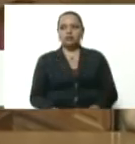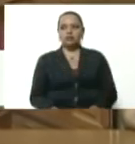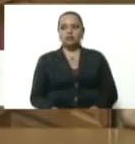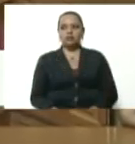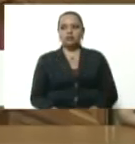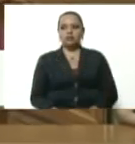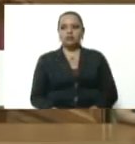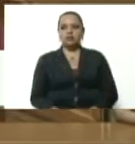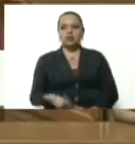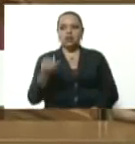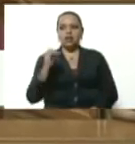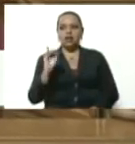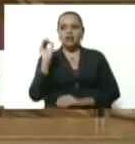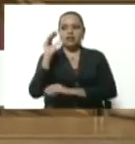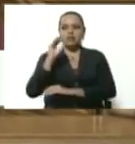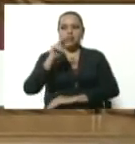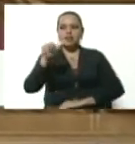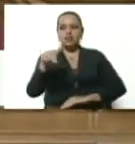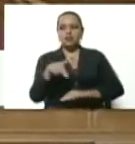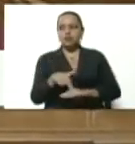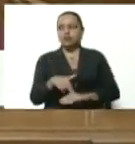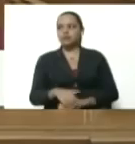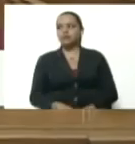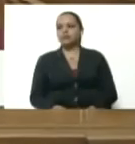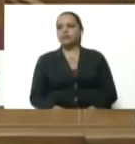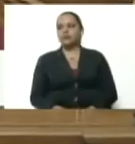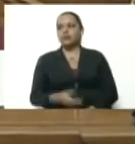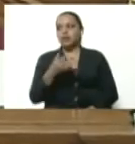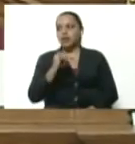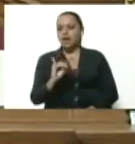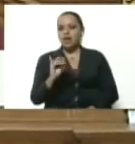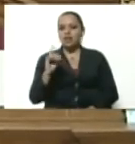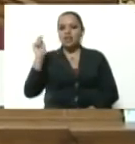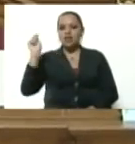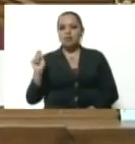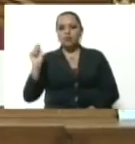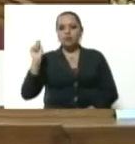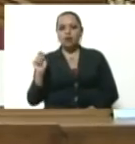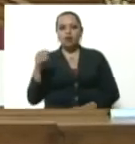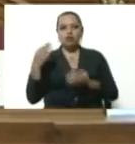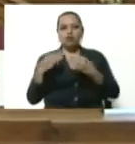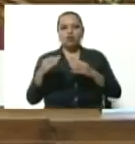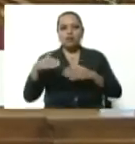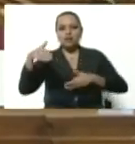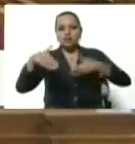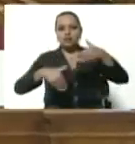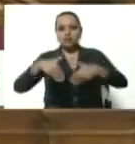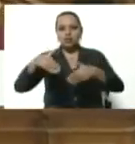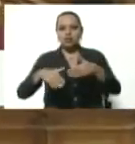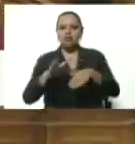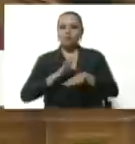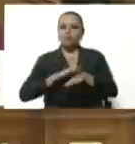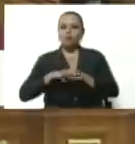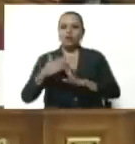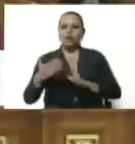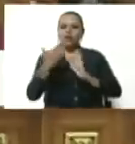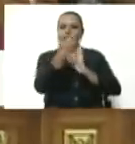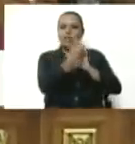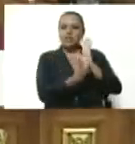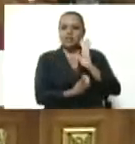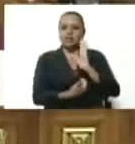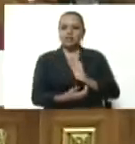a Asamblea Nacional y hay diputados y diputadas que normalmente se eligen por listas.